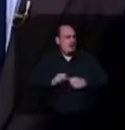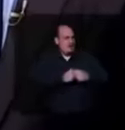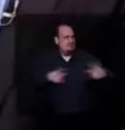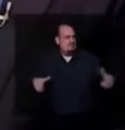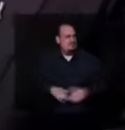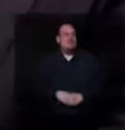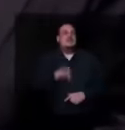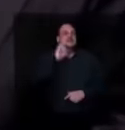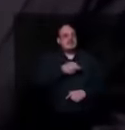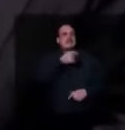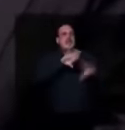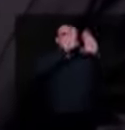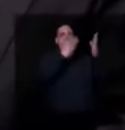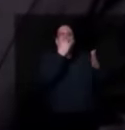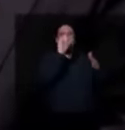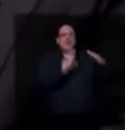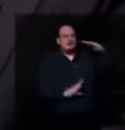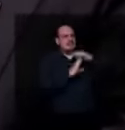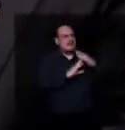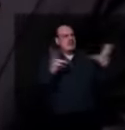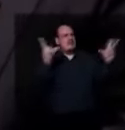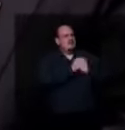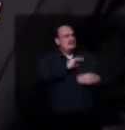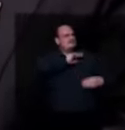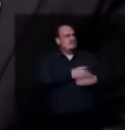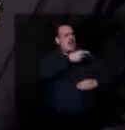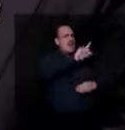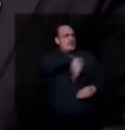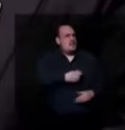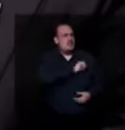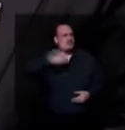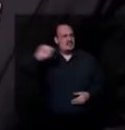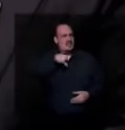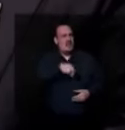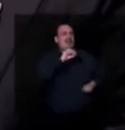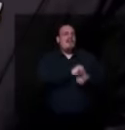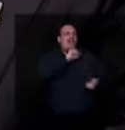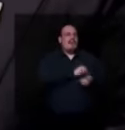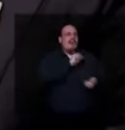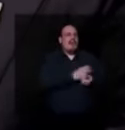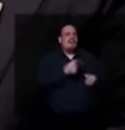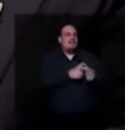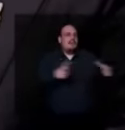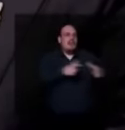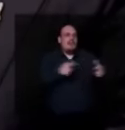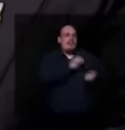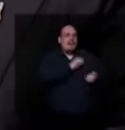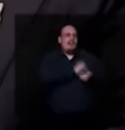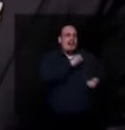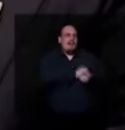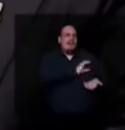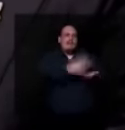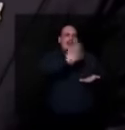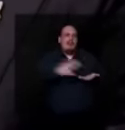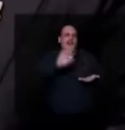de algunas, de algunas apreciaciones de Milei. Y hubo momentos de más risa y más ruido dentro